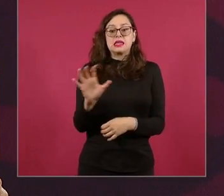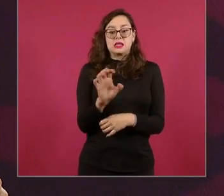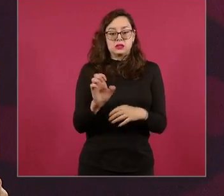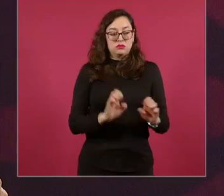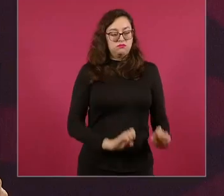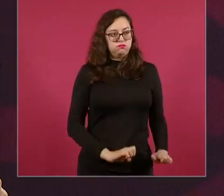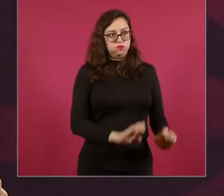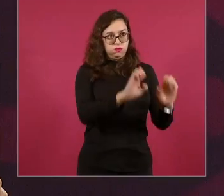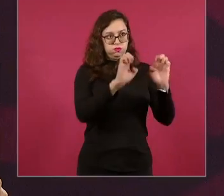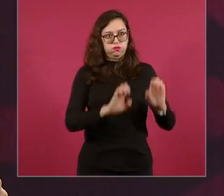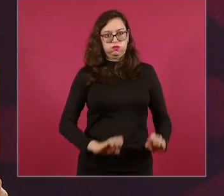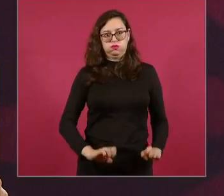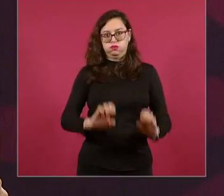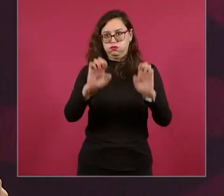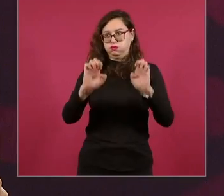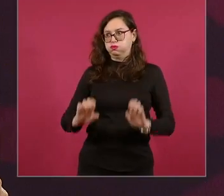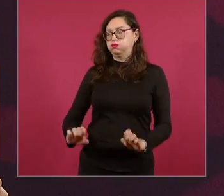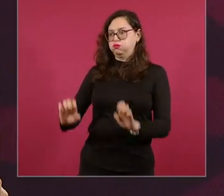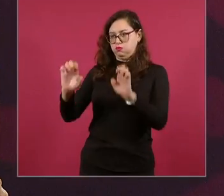instalaciones